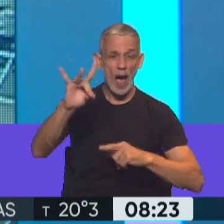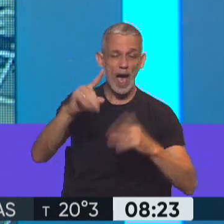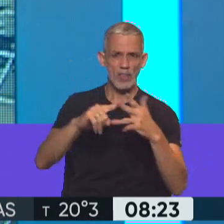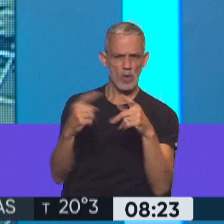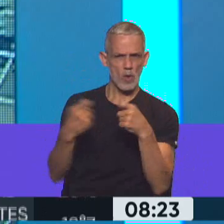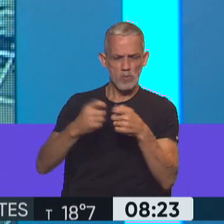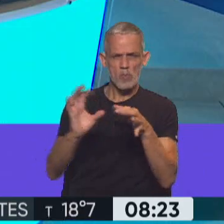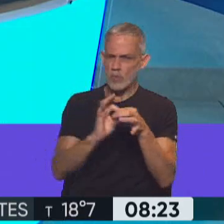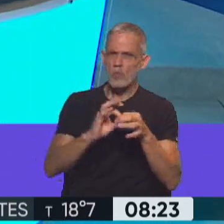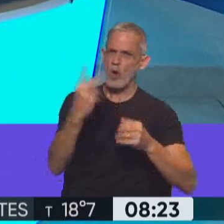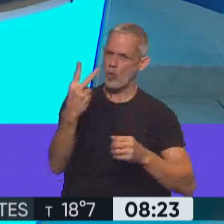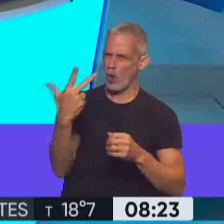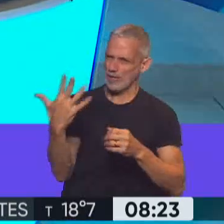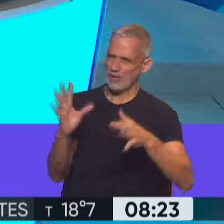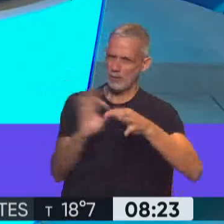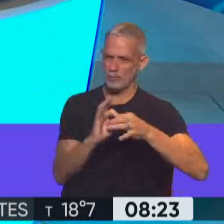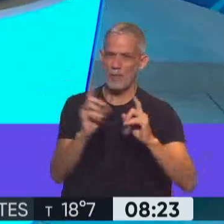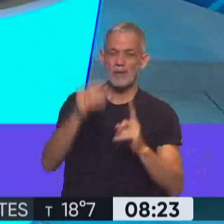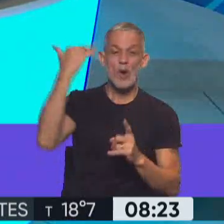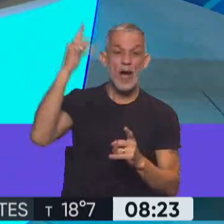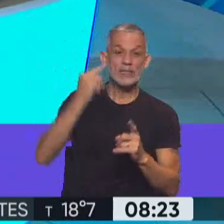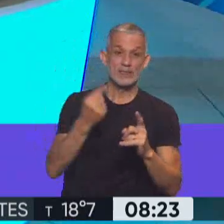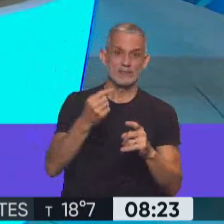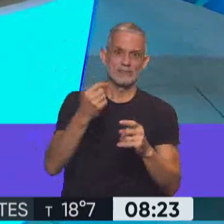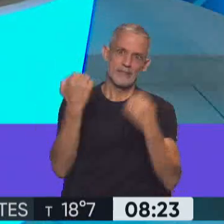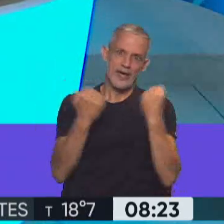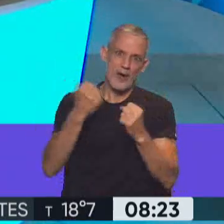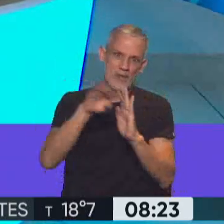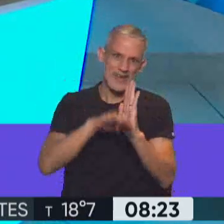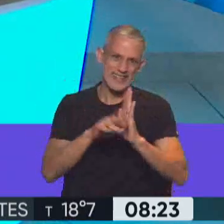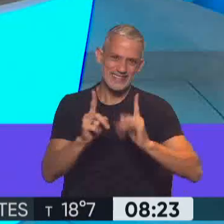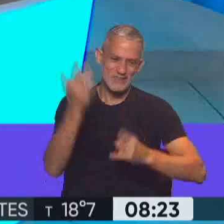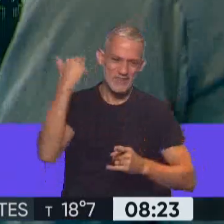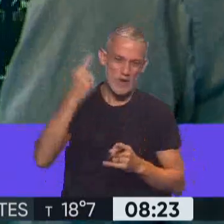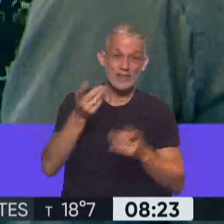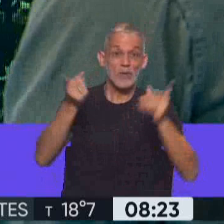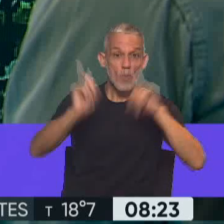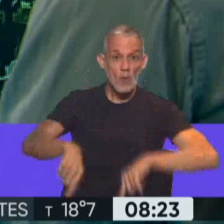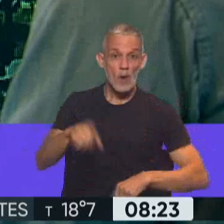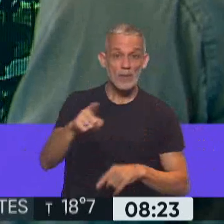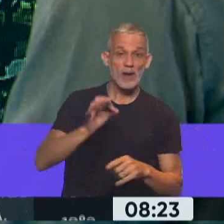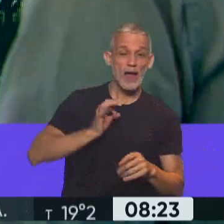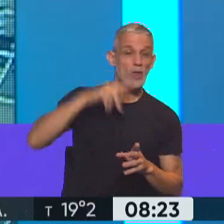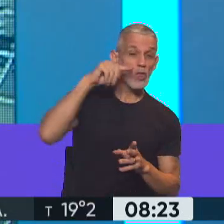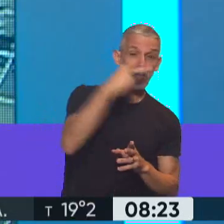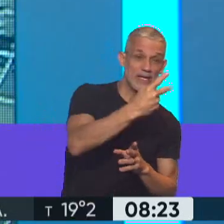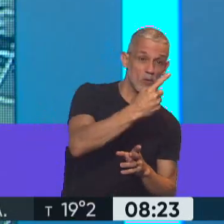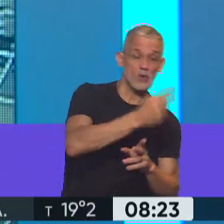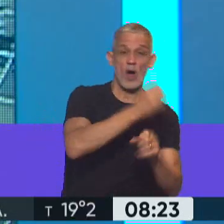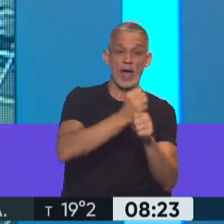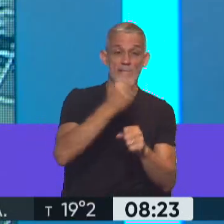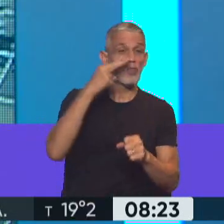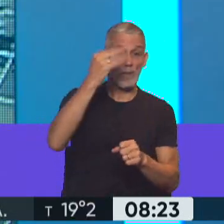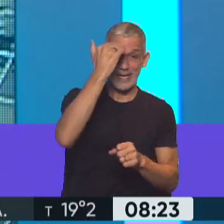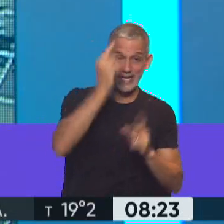asociados, por lo menos 2 o 3 de los que mencionaste, con lo que fueron las medidas económicas, ¿no? Claro, sí, pero es que volvieron, del 2001 volvieron a repetir en